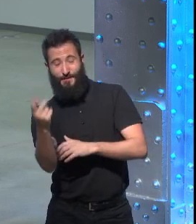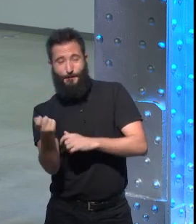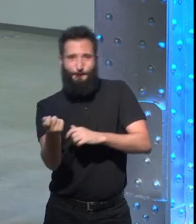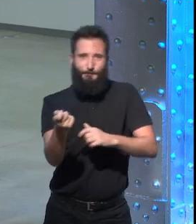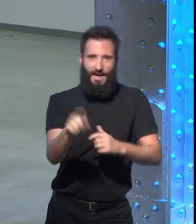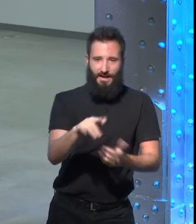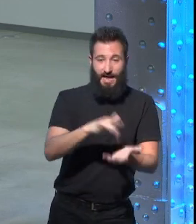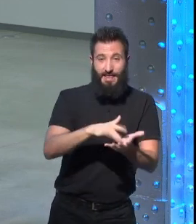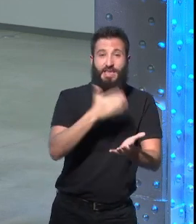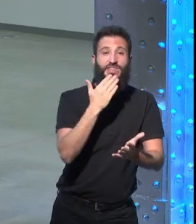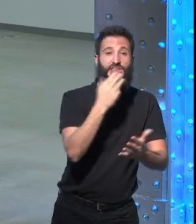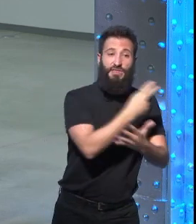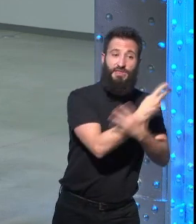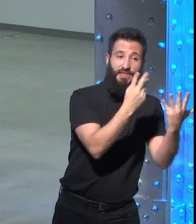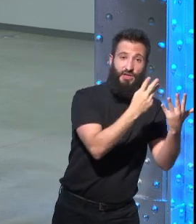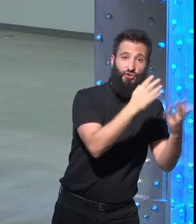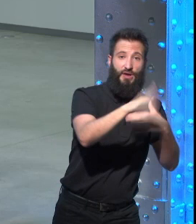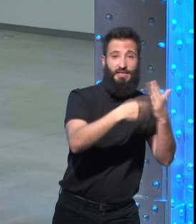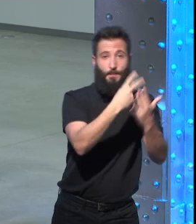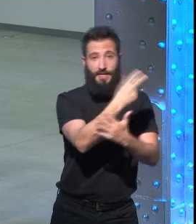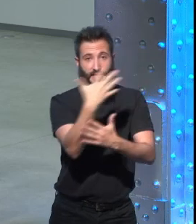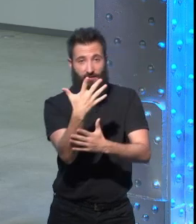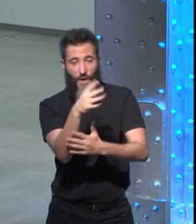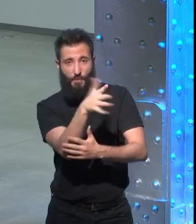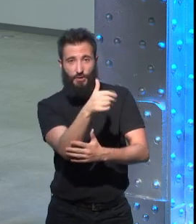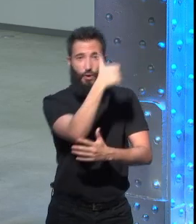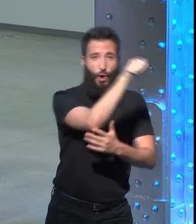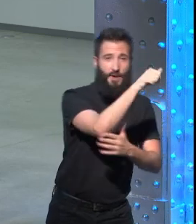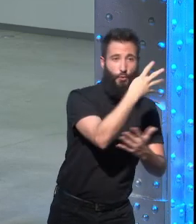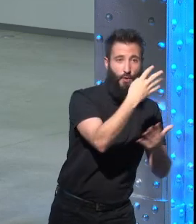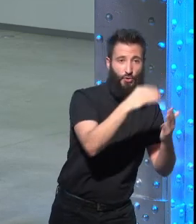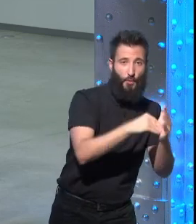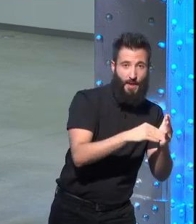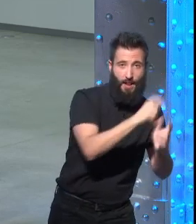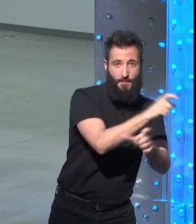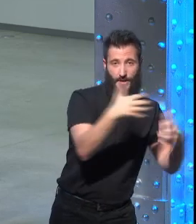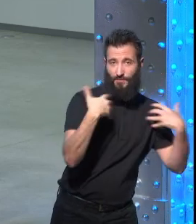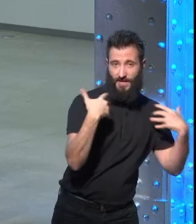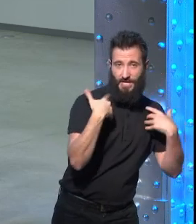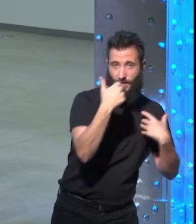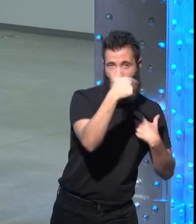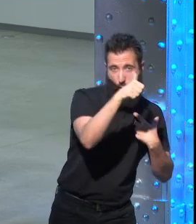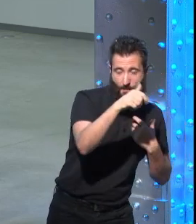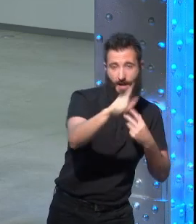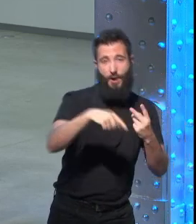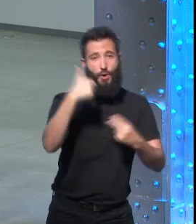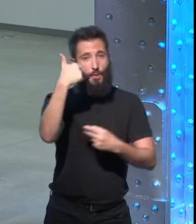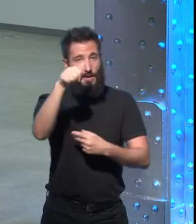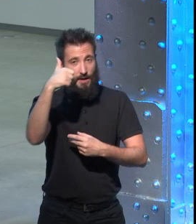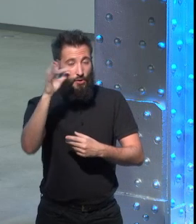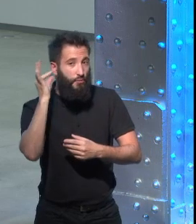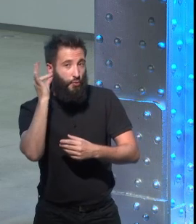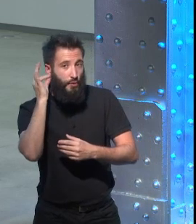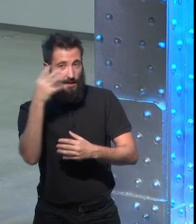la franja de 18-25 años son 4.000 víctimas varones y 4.000 víctimas mujeres, ¿no?